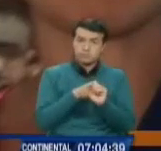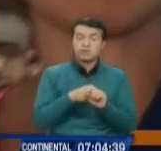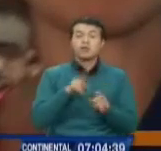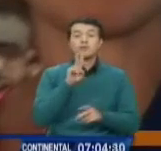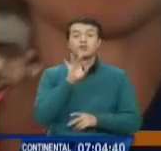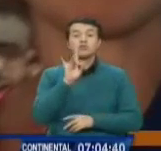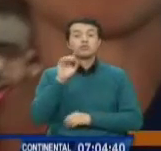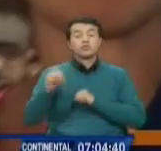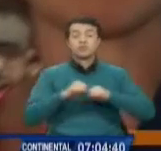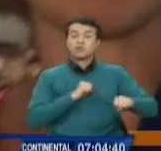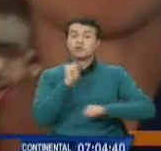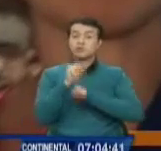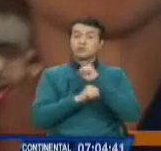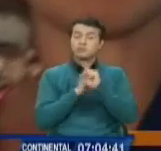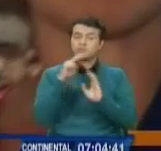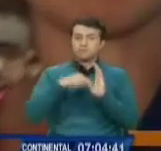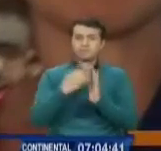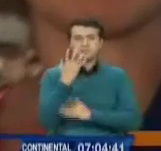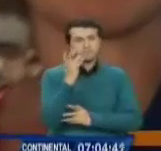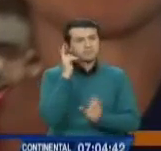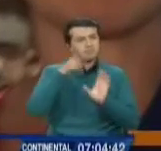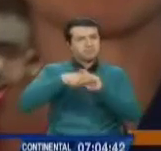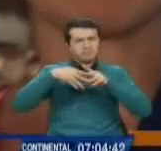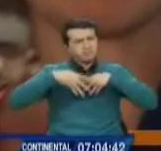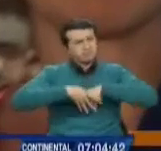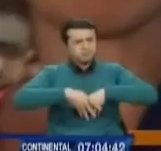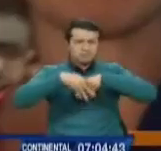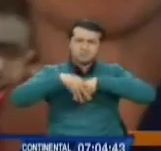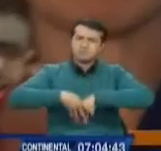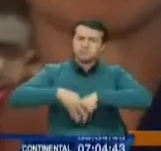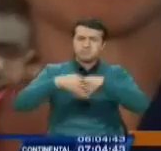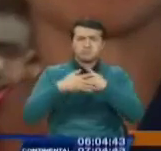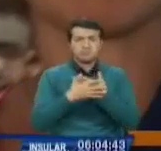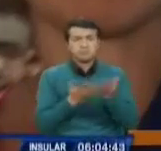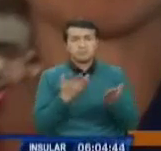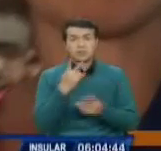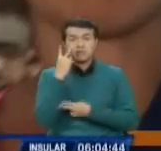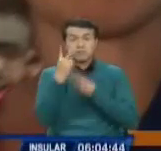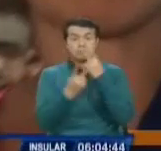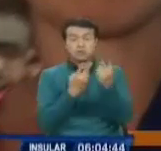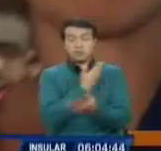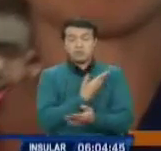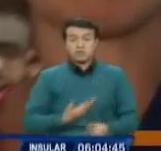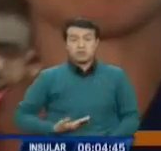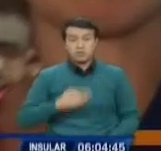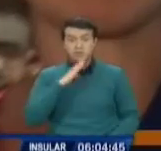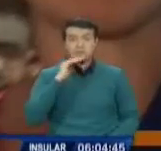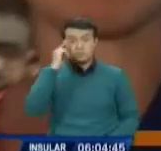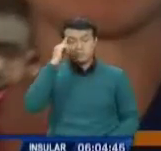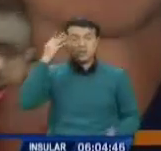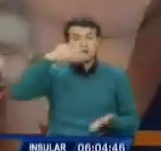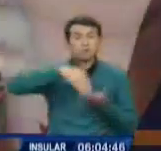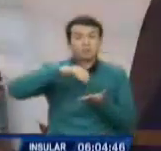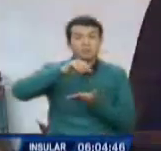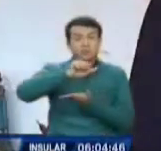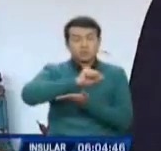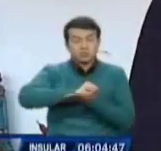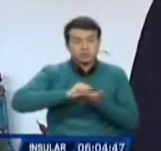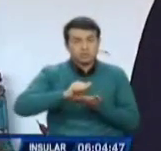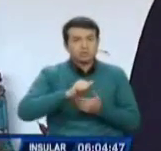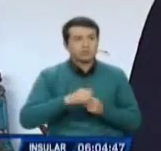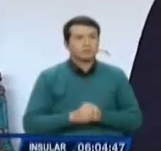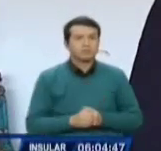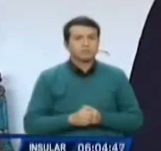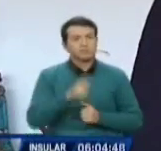2015 participó en la marcha convocada por la Ecuarunari durante la visita del presidente de la República a la provincia de La Suay. Lo que no